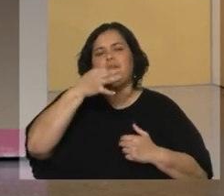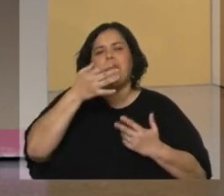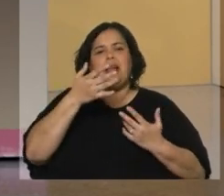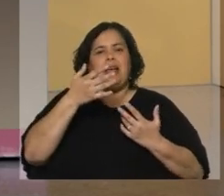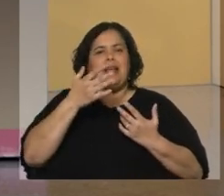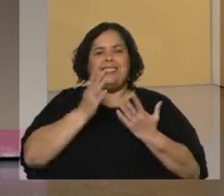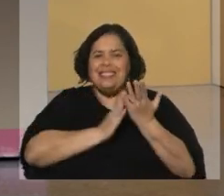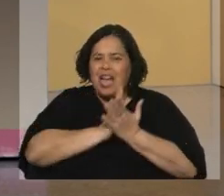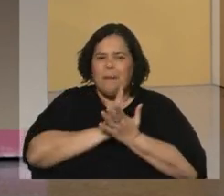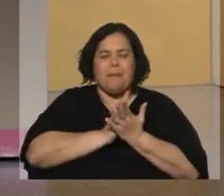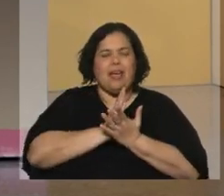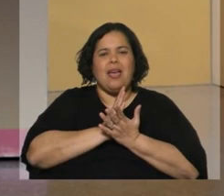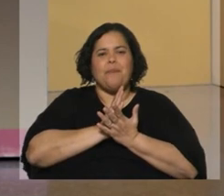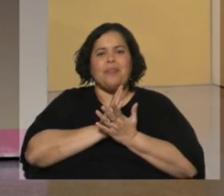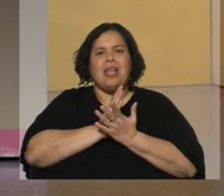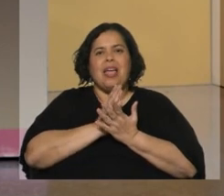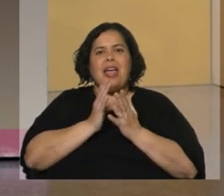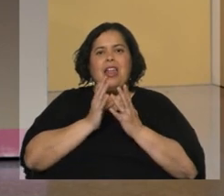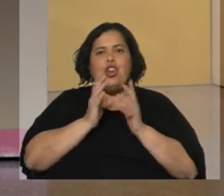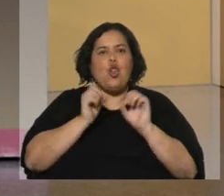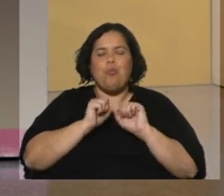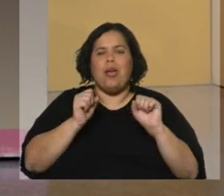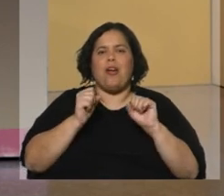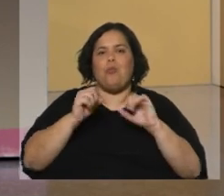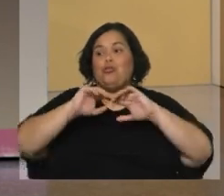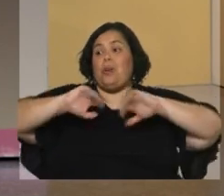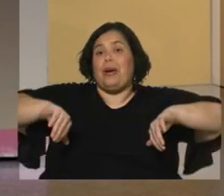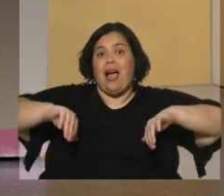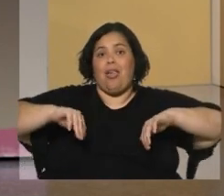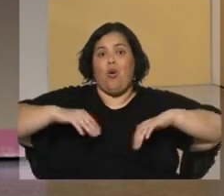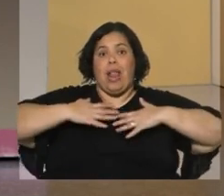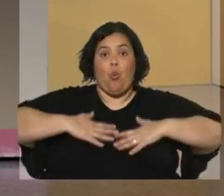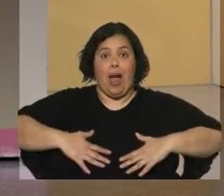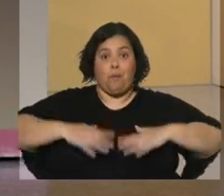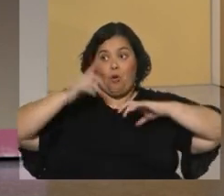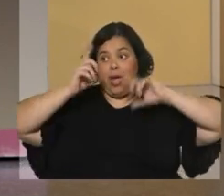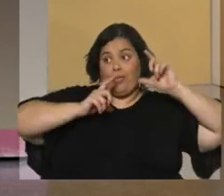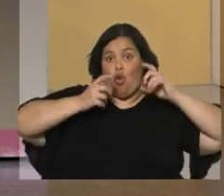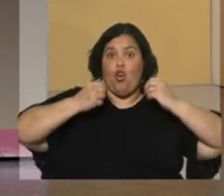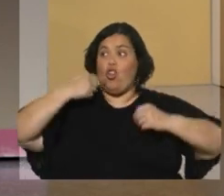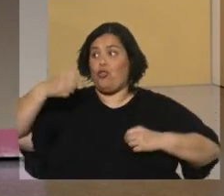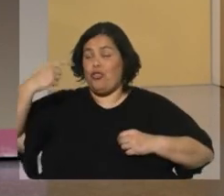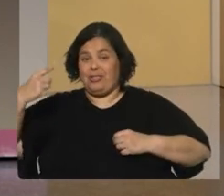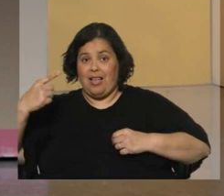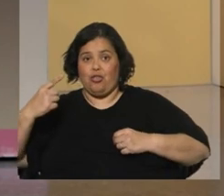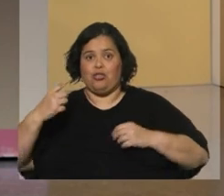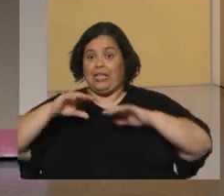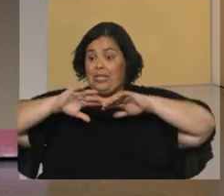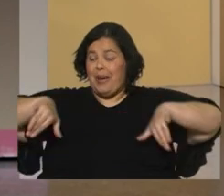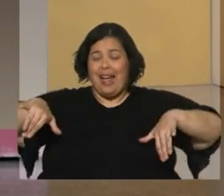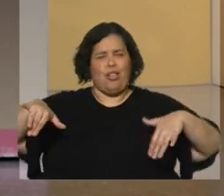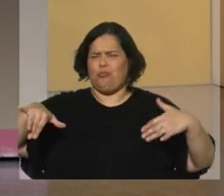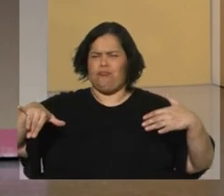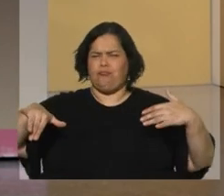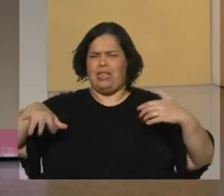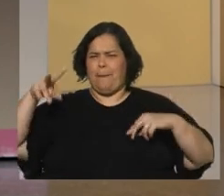sea no tiene que estar divorciado lo que está pasando con tu cuerpo y con tu gestualidad con lo que vos estás diciendo Claro si hay un divorcio ahí ahí la gente no